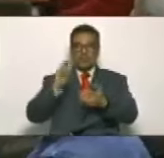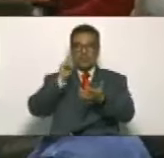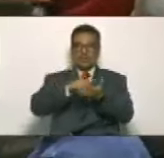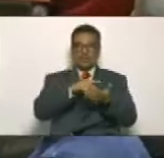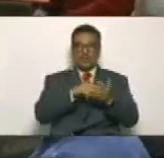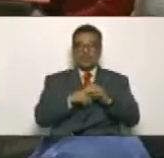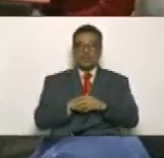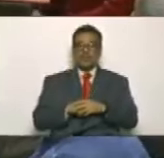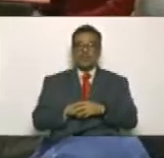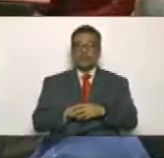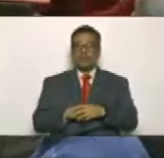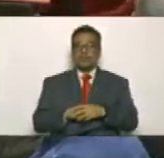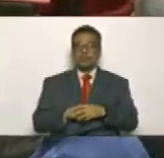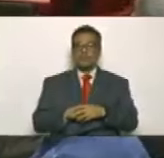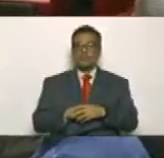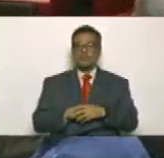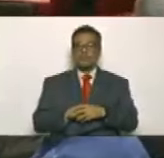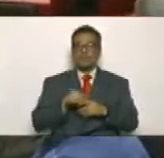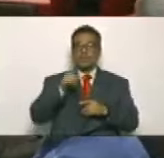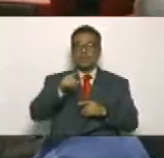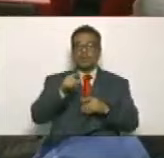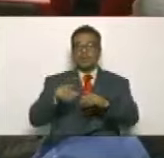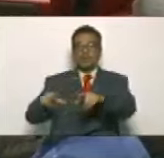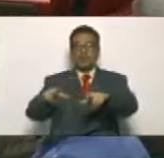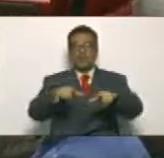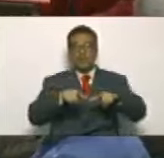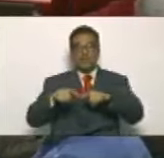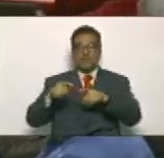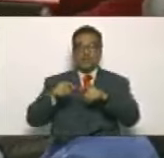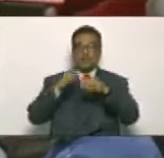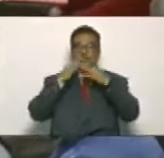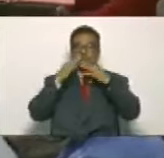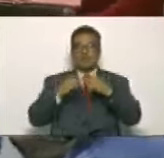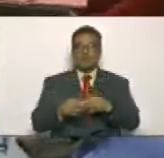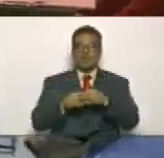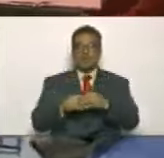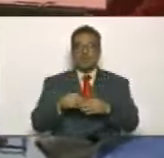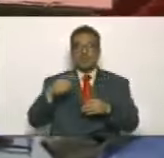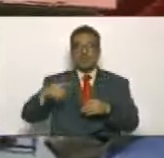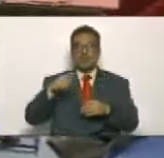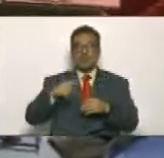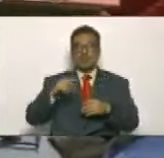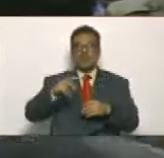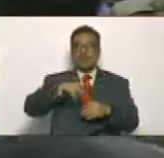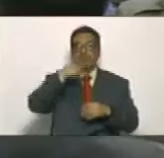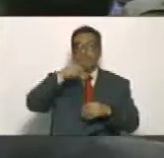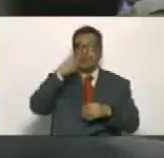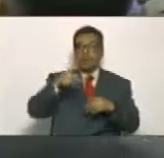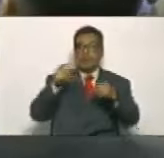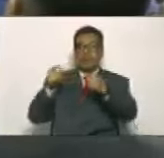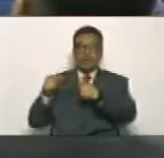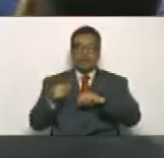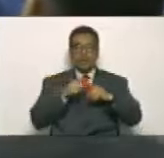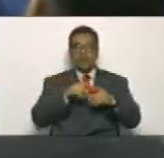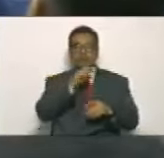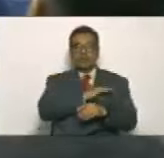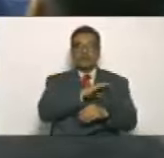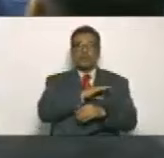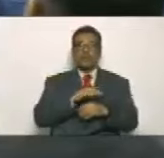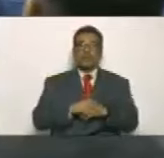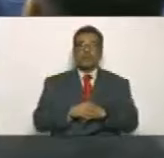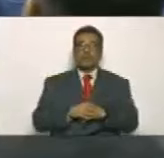y protagónica como mecanismo soberano de garantía de los derechos políticos, económicos y